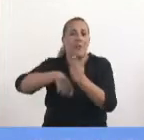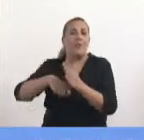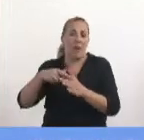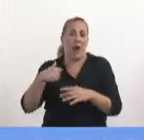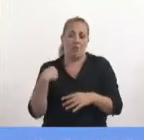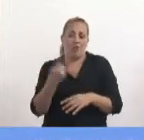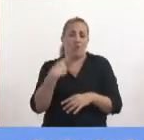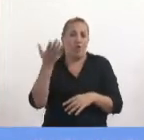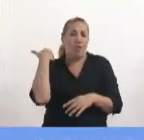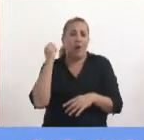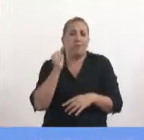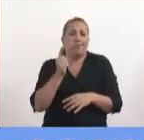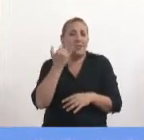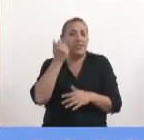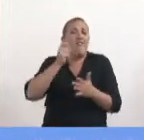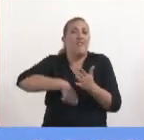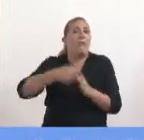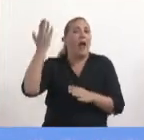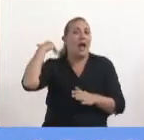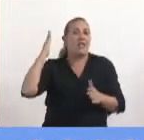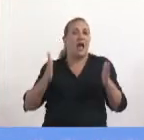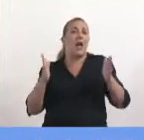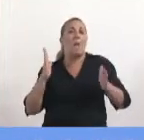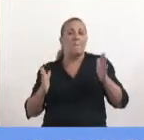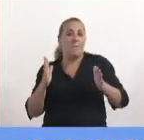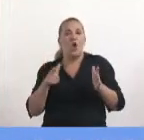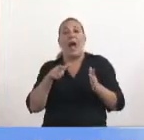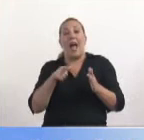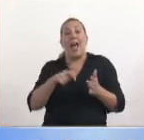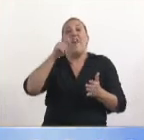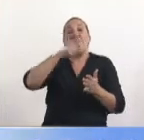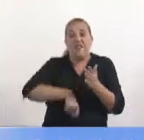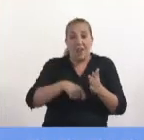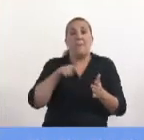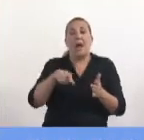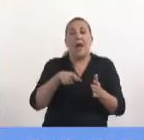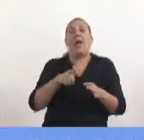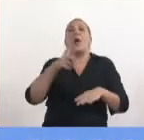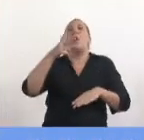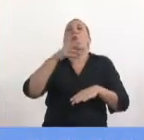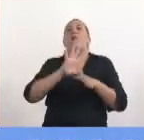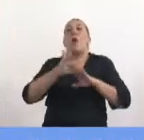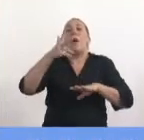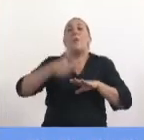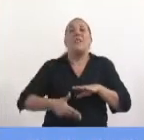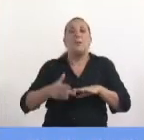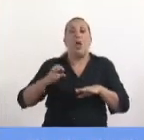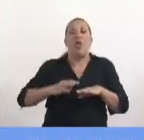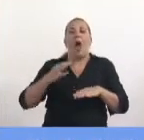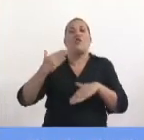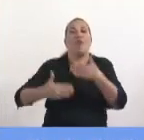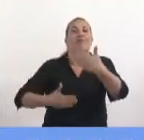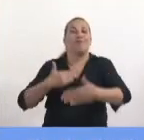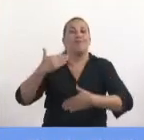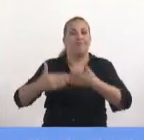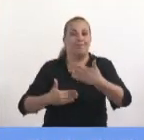tocó firmar en diversas épocas, que se, de alguna manera, se acomodaban esos vencimientos de todos los años. Y de vuelta